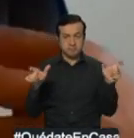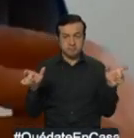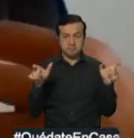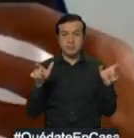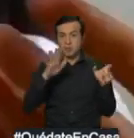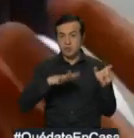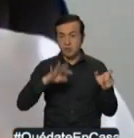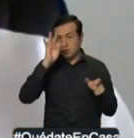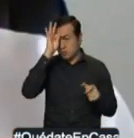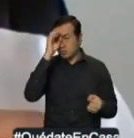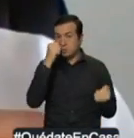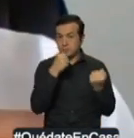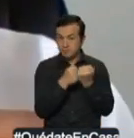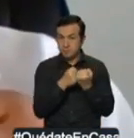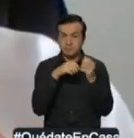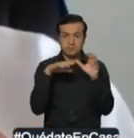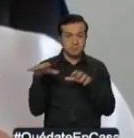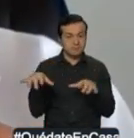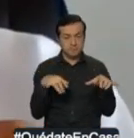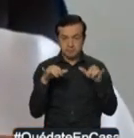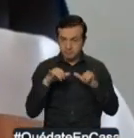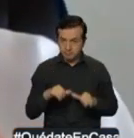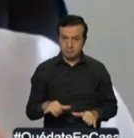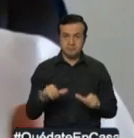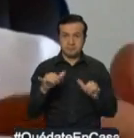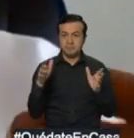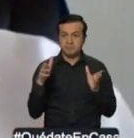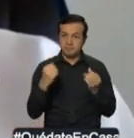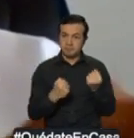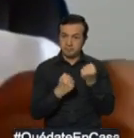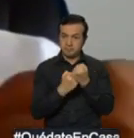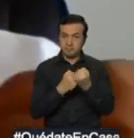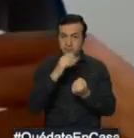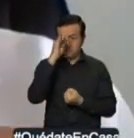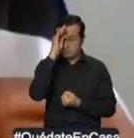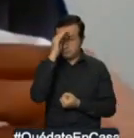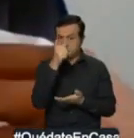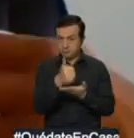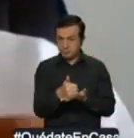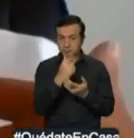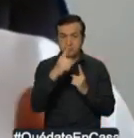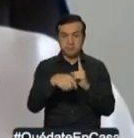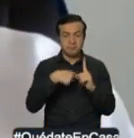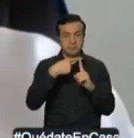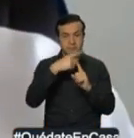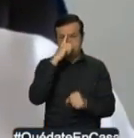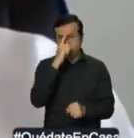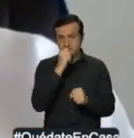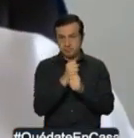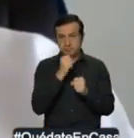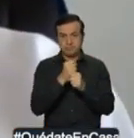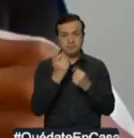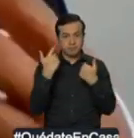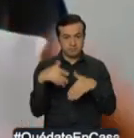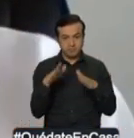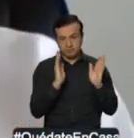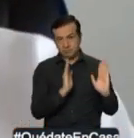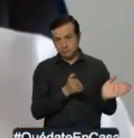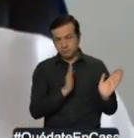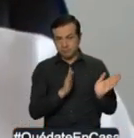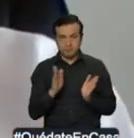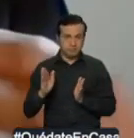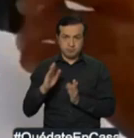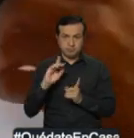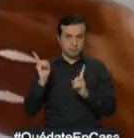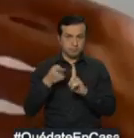salud y realizar las acciones tanto de fortalecimiento de hospitales como el trabajo que ya estamos realizando en el